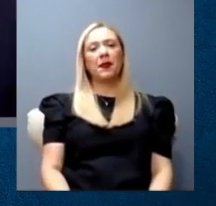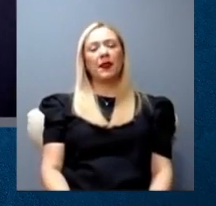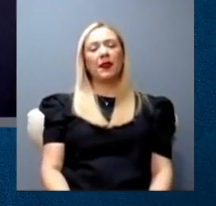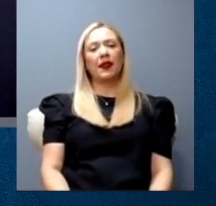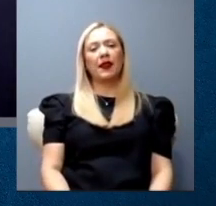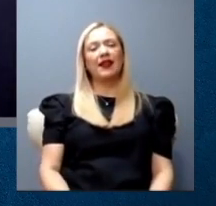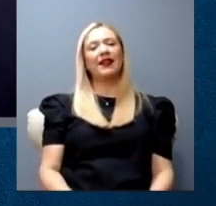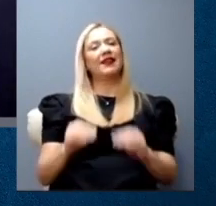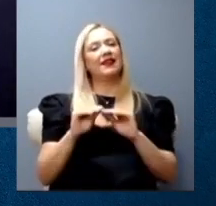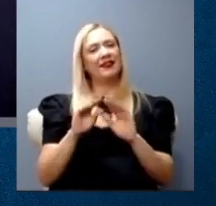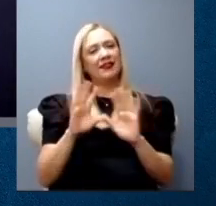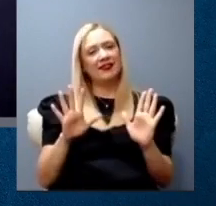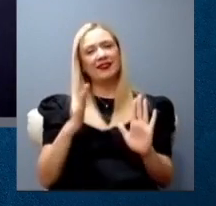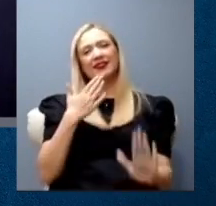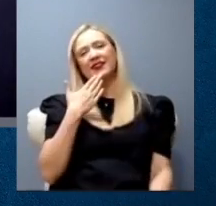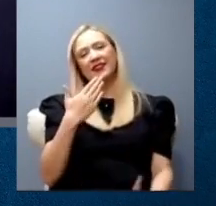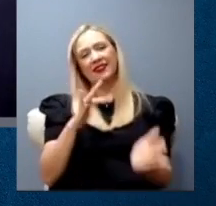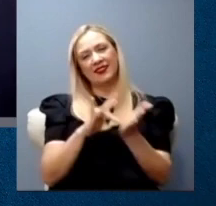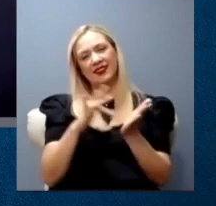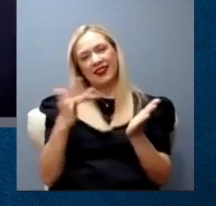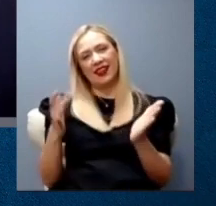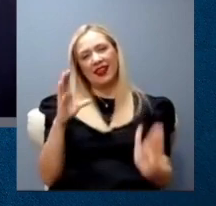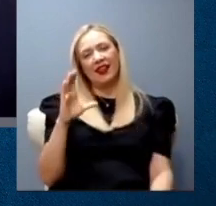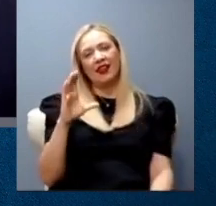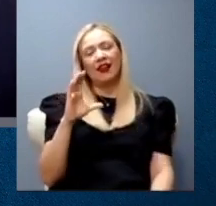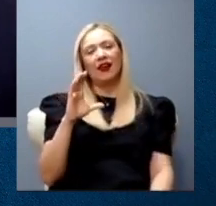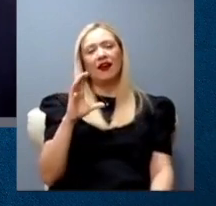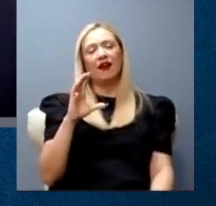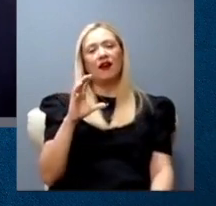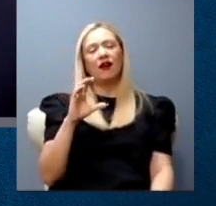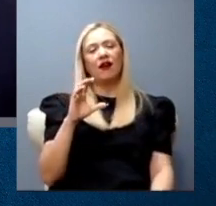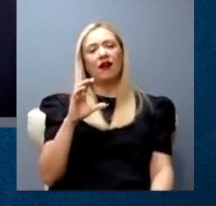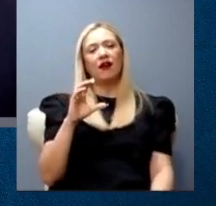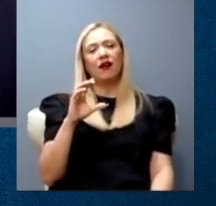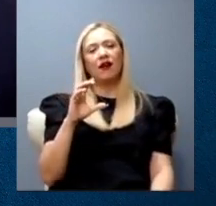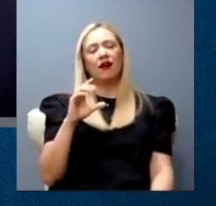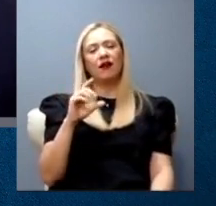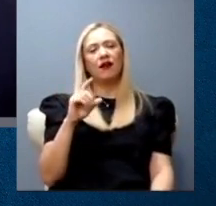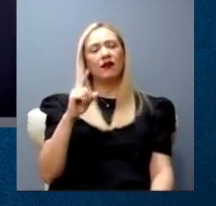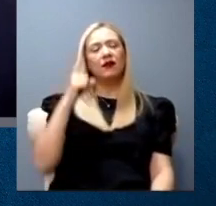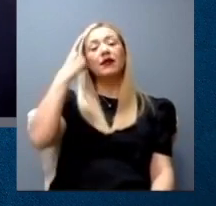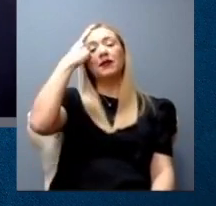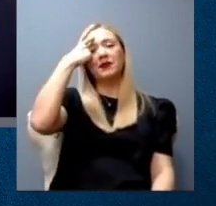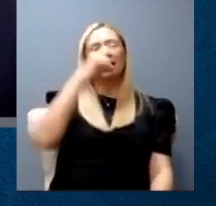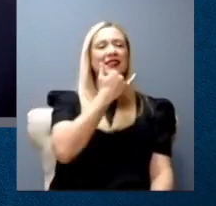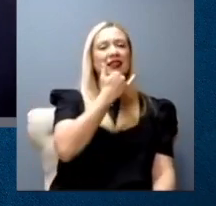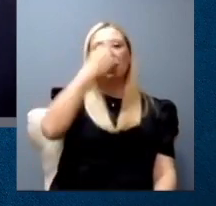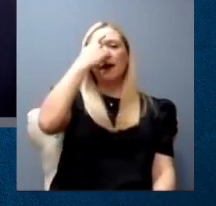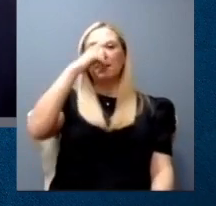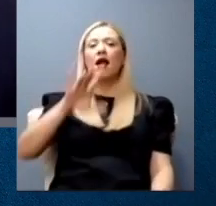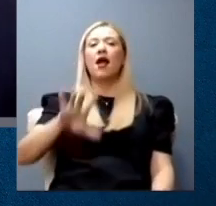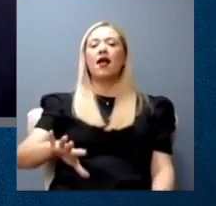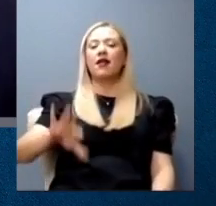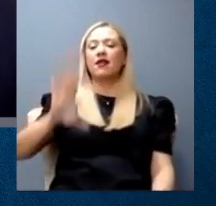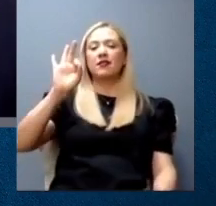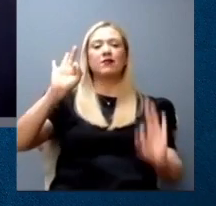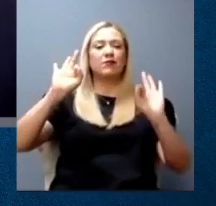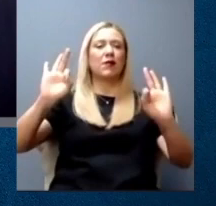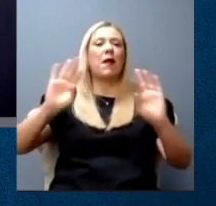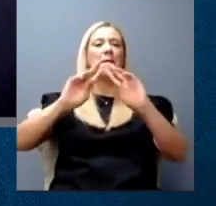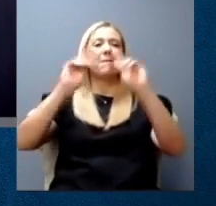Claro. Gracias, Carlos. Para conseguir el mantenimiento de la paz.